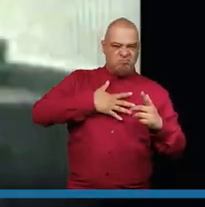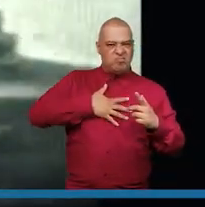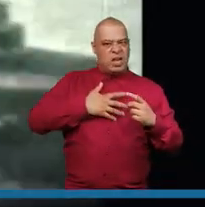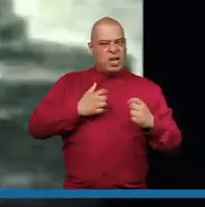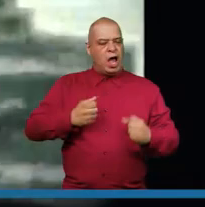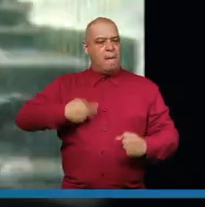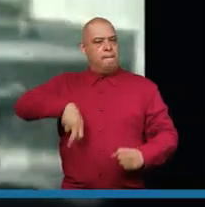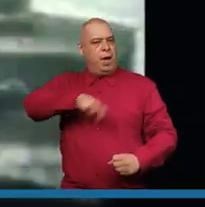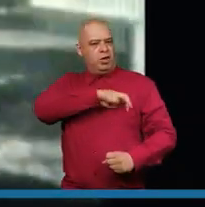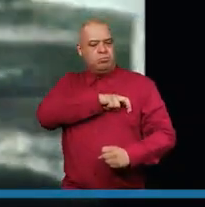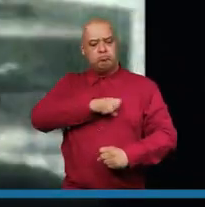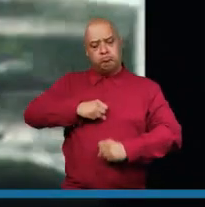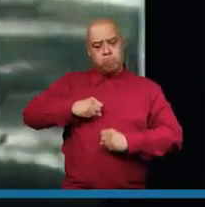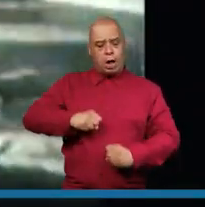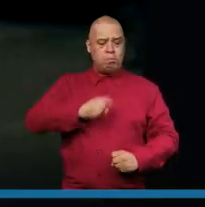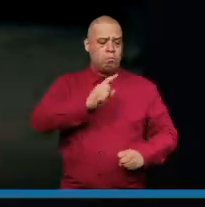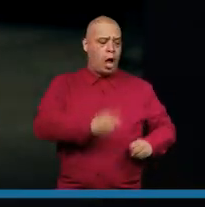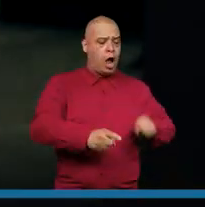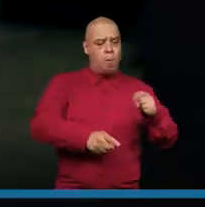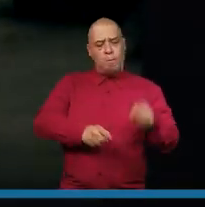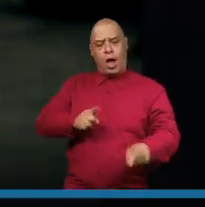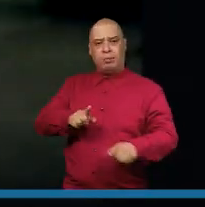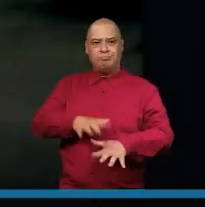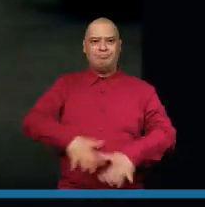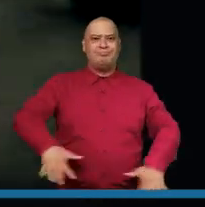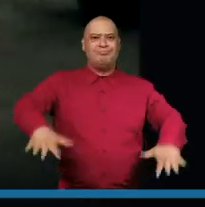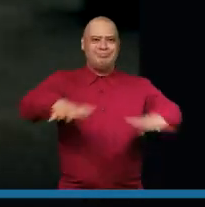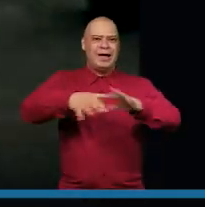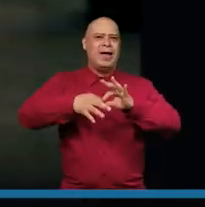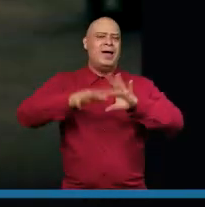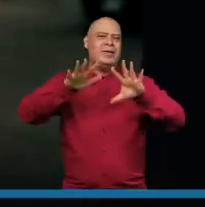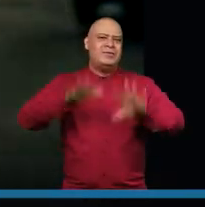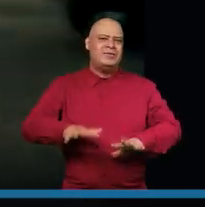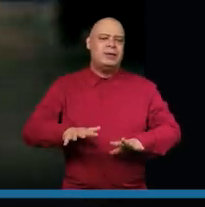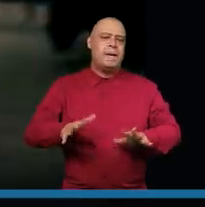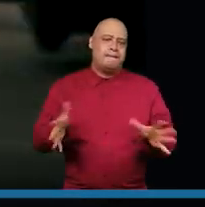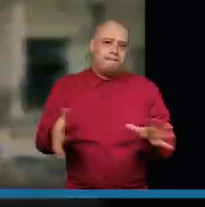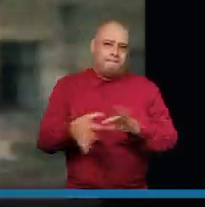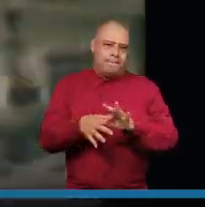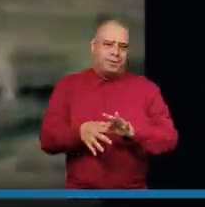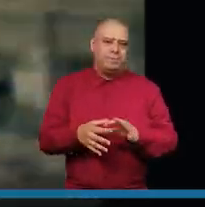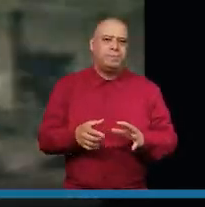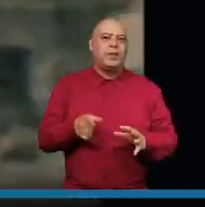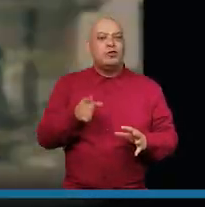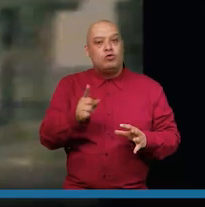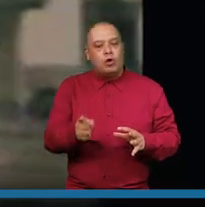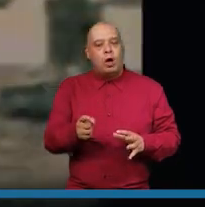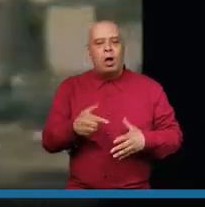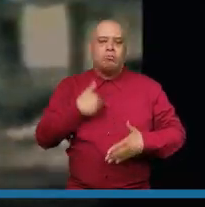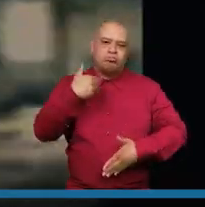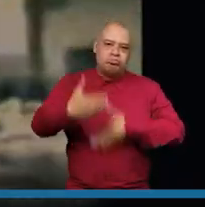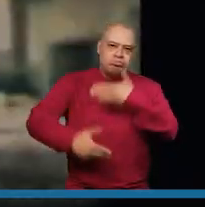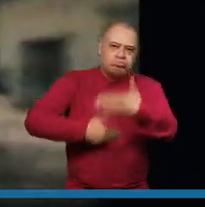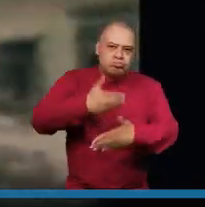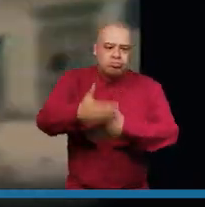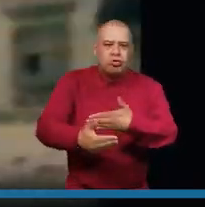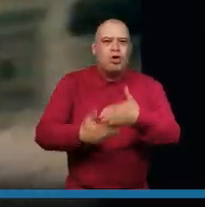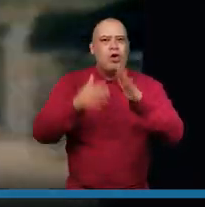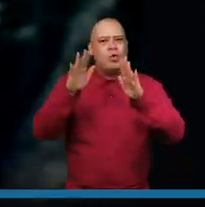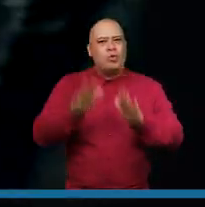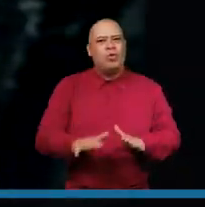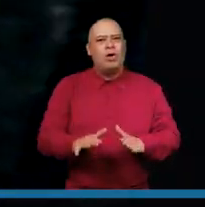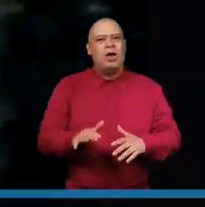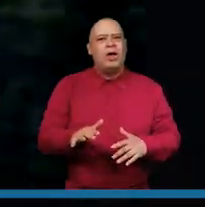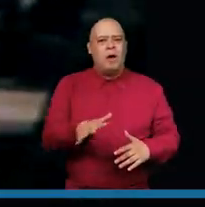iglesia, donde el poder español era fundamental y definía esos trazados reticulados, y que le empezó a dar